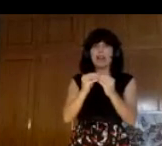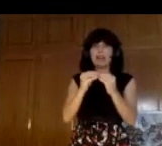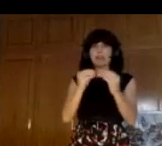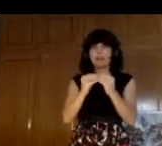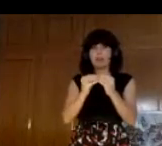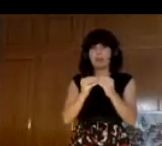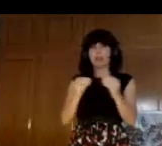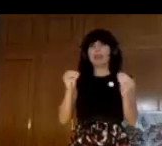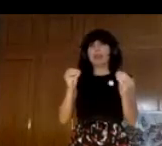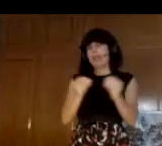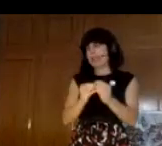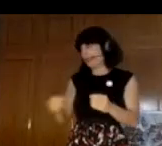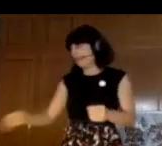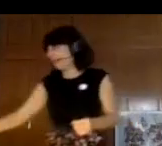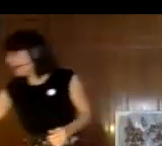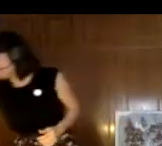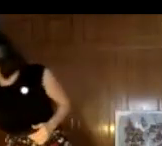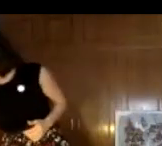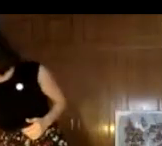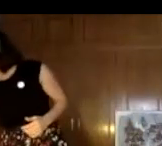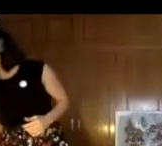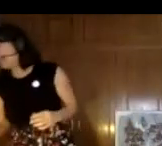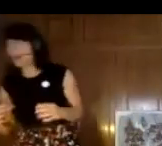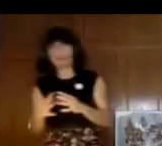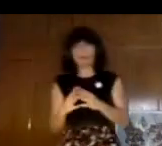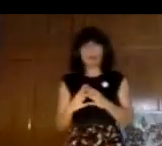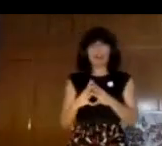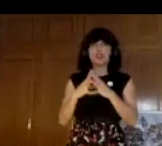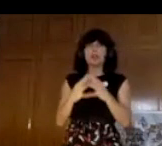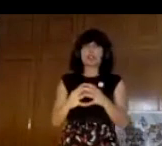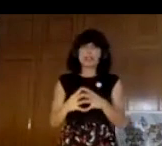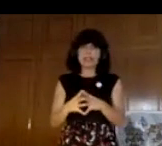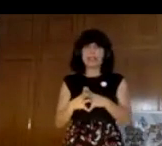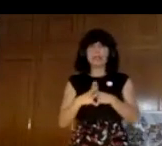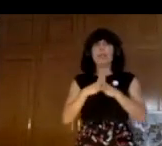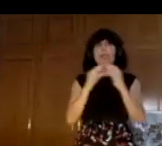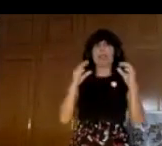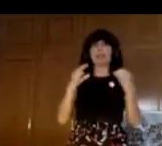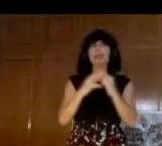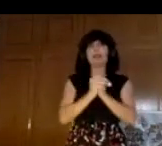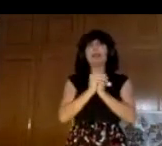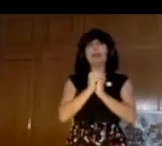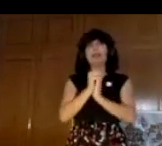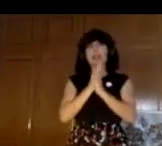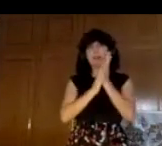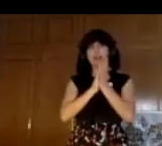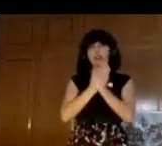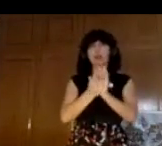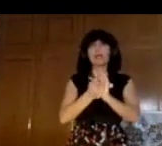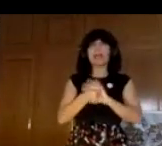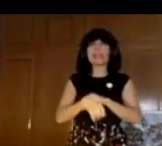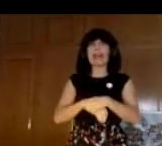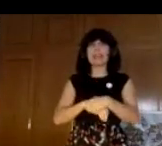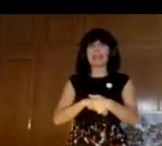local funciona. Finalmente, la percepción subconsciente, que es un trabajo que hicimos con